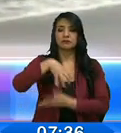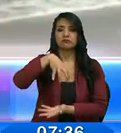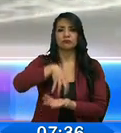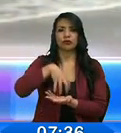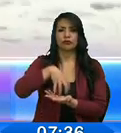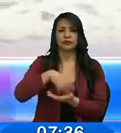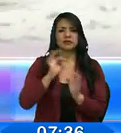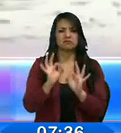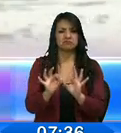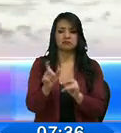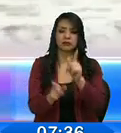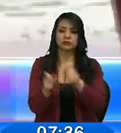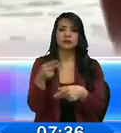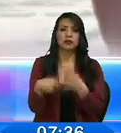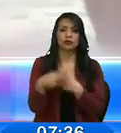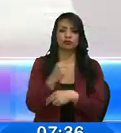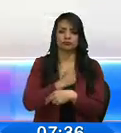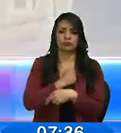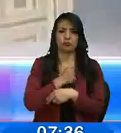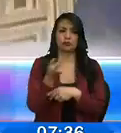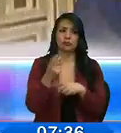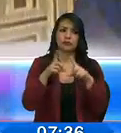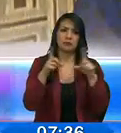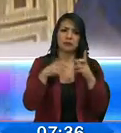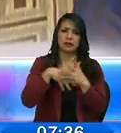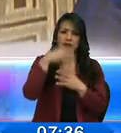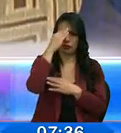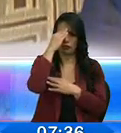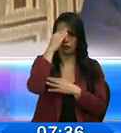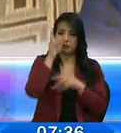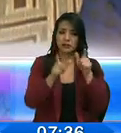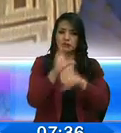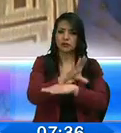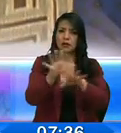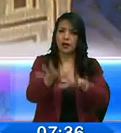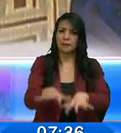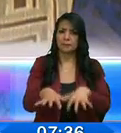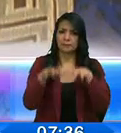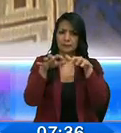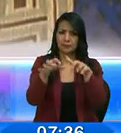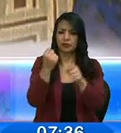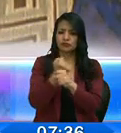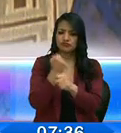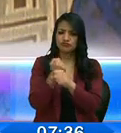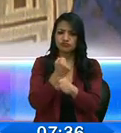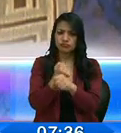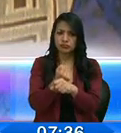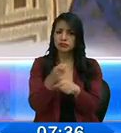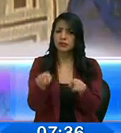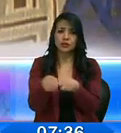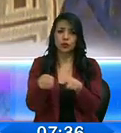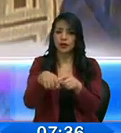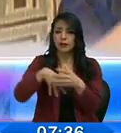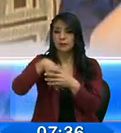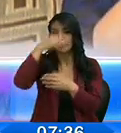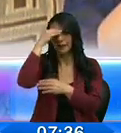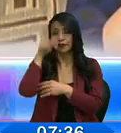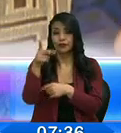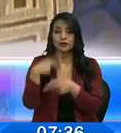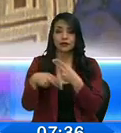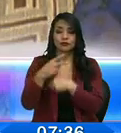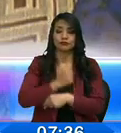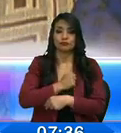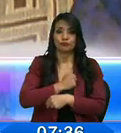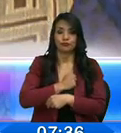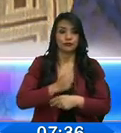de emprendedores, sostiene Calderón. Todo agricultor, todo campesino, un emprendedor, para lo cual